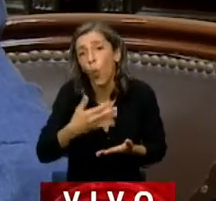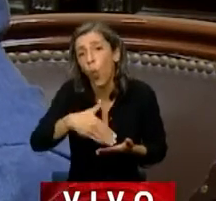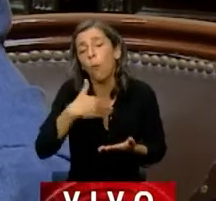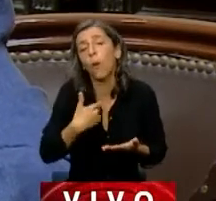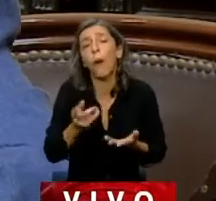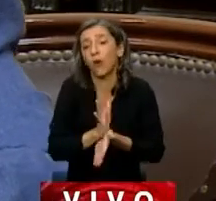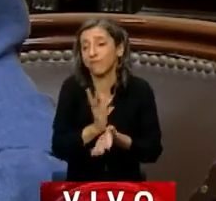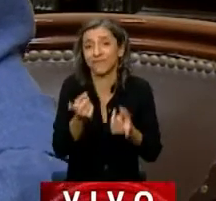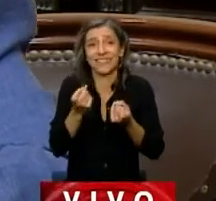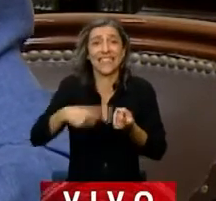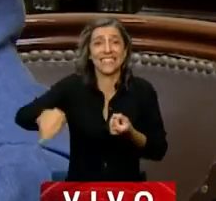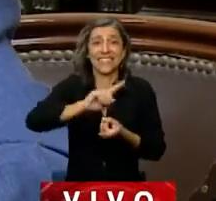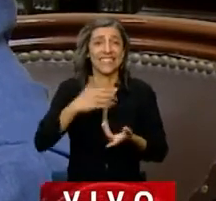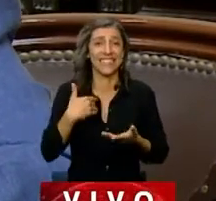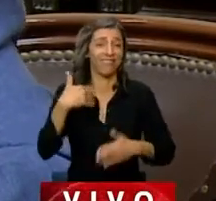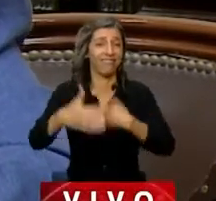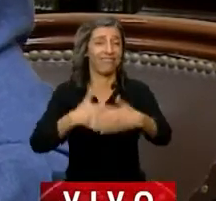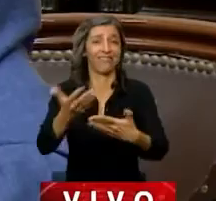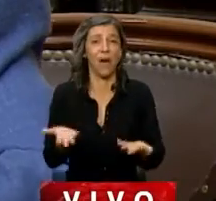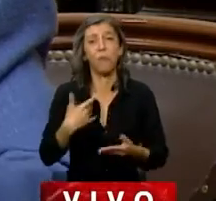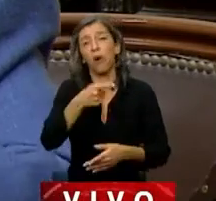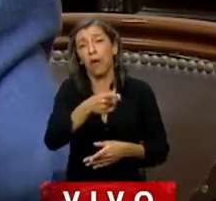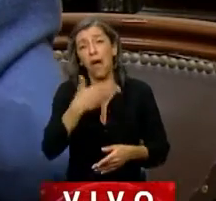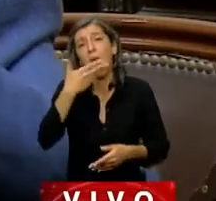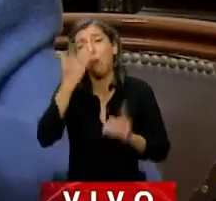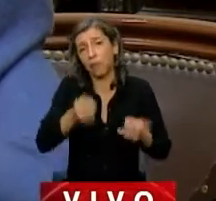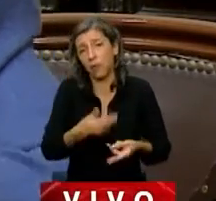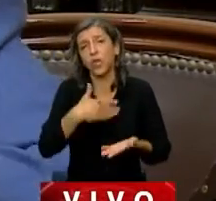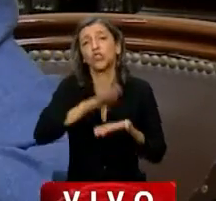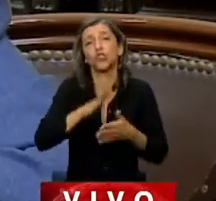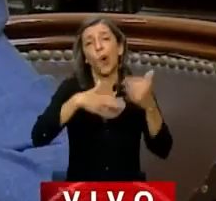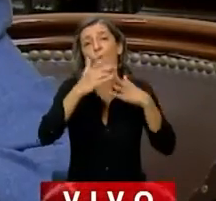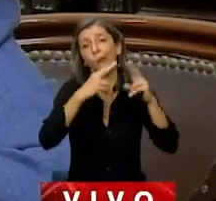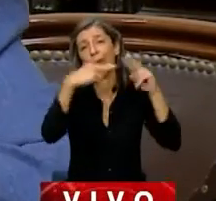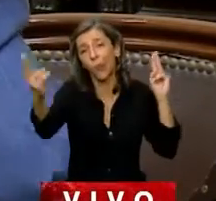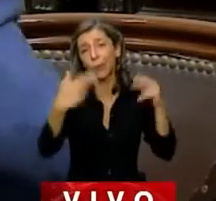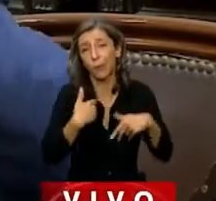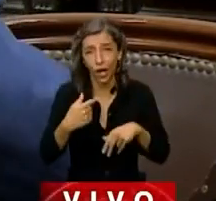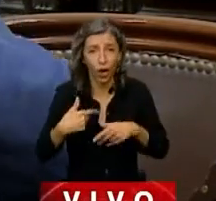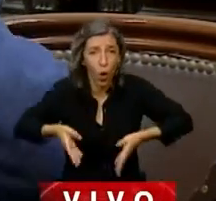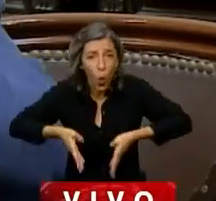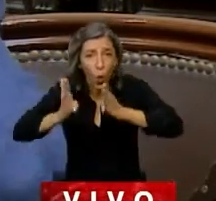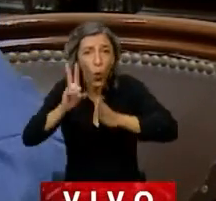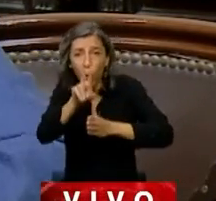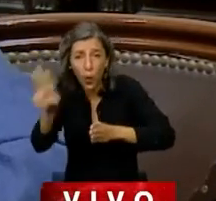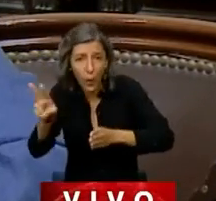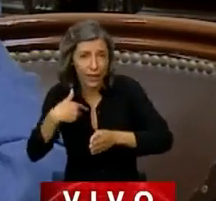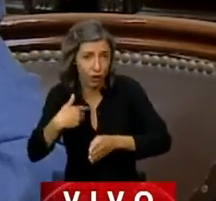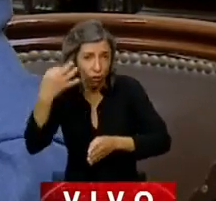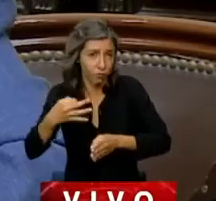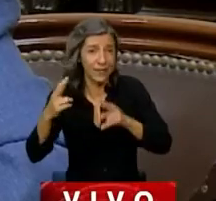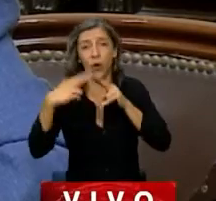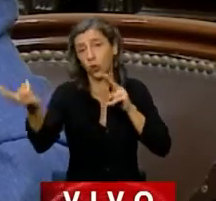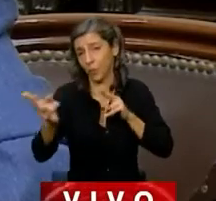infraestructura. Porque hablando, y lo escuché hablar de muchas autopistas, y si yo le nombrara que la autopista 22, la ruta 22, que no es